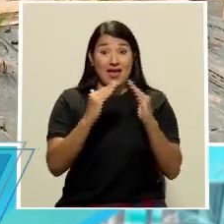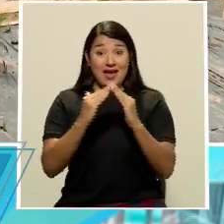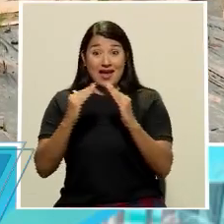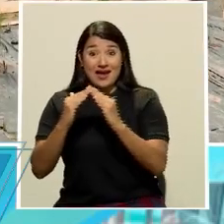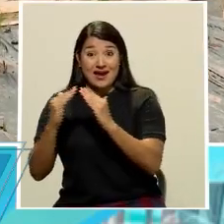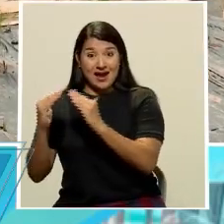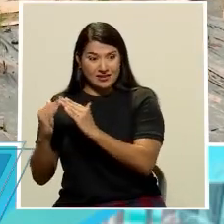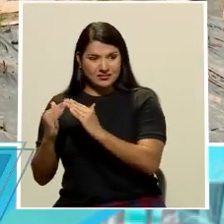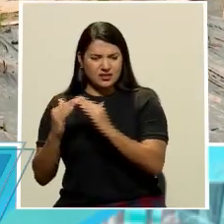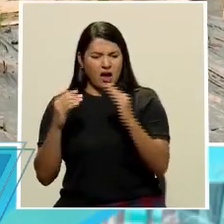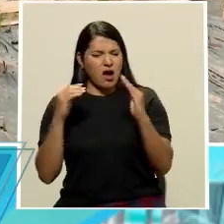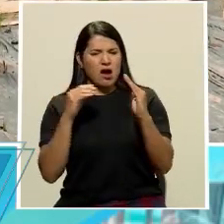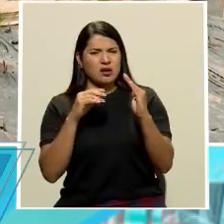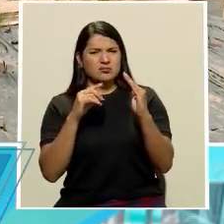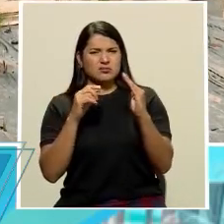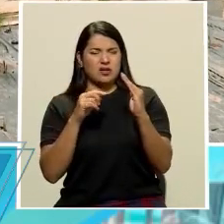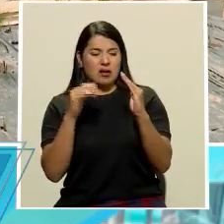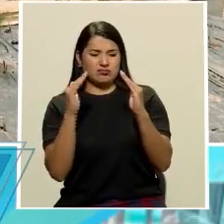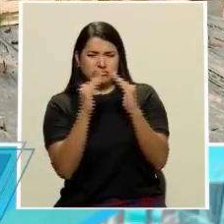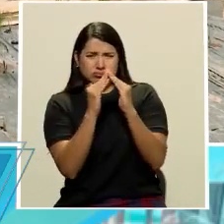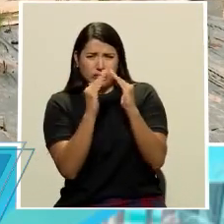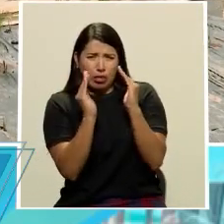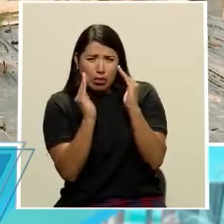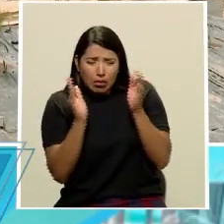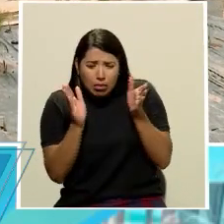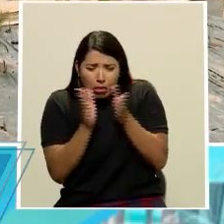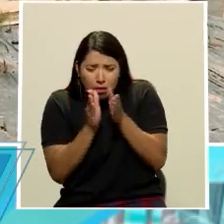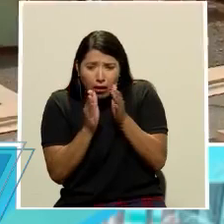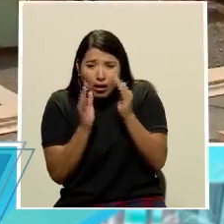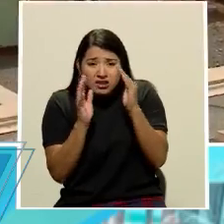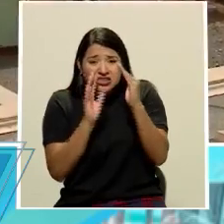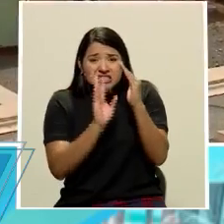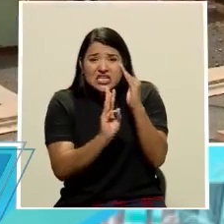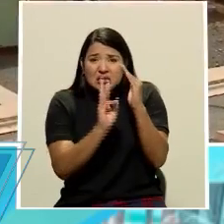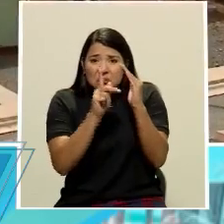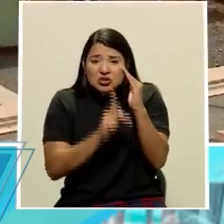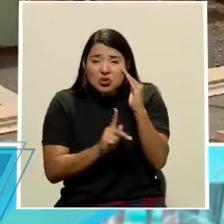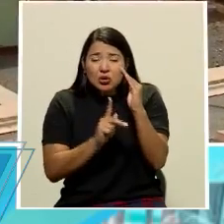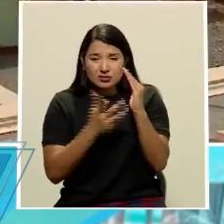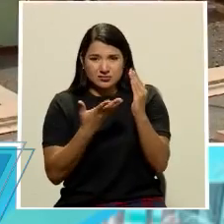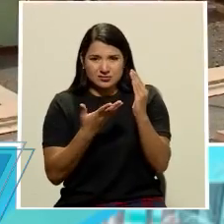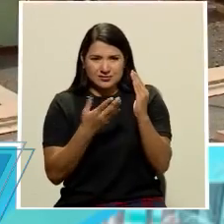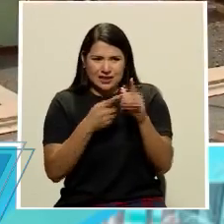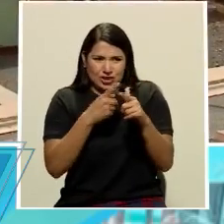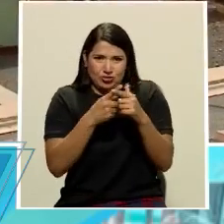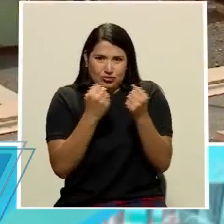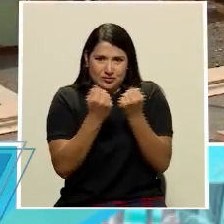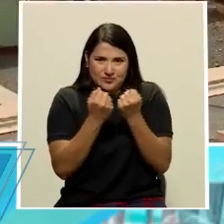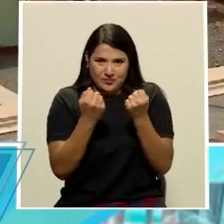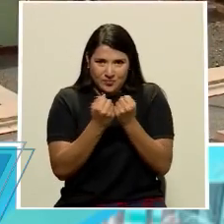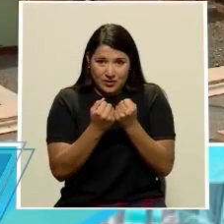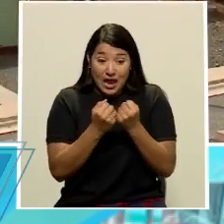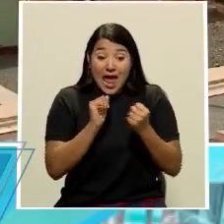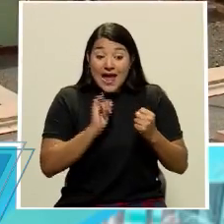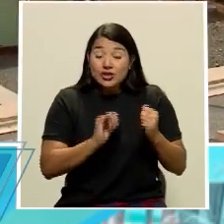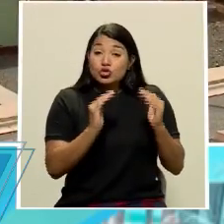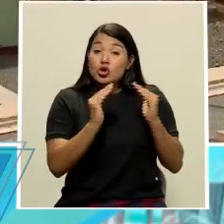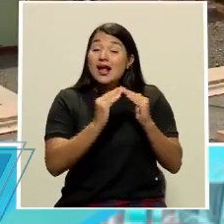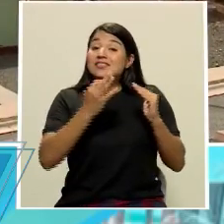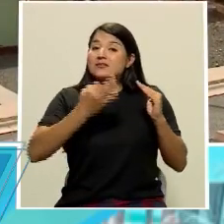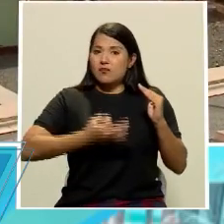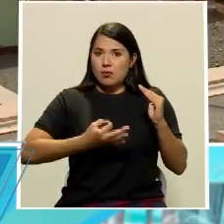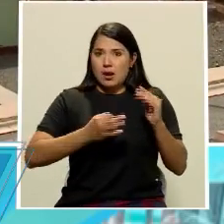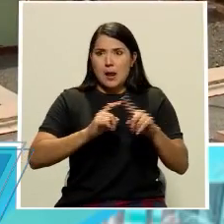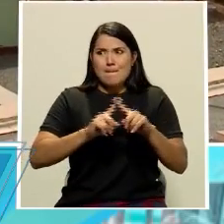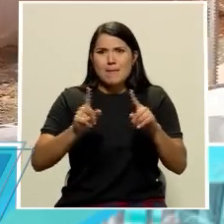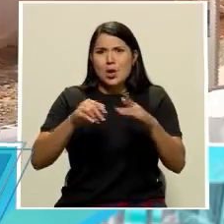de sanidad. Eso en la vivienda formal, y cuando hablamos de la vivienda informal, llámese en precarios, llámese en otras formas